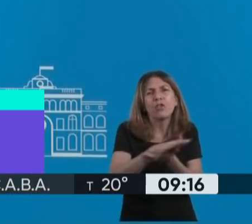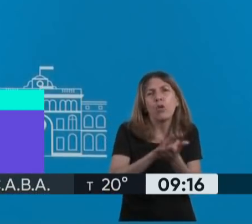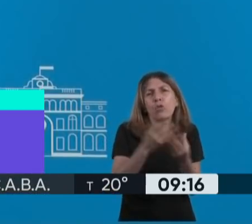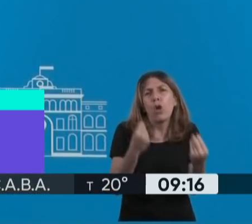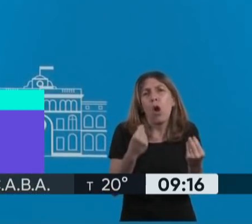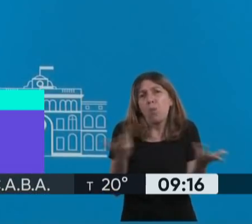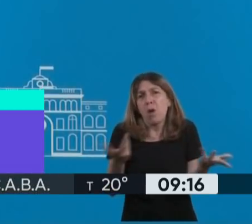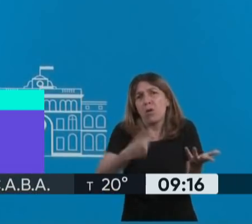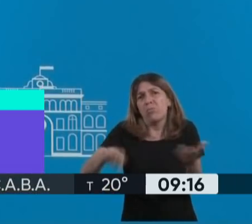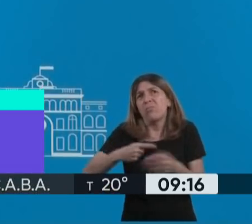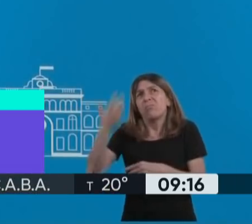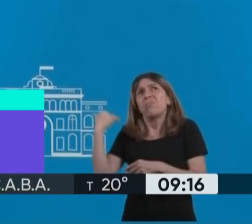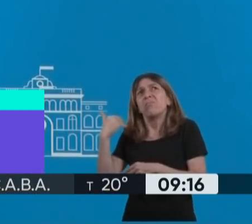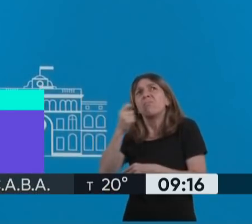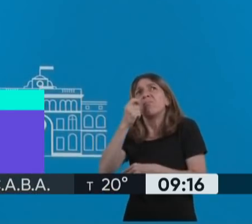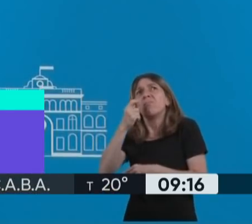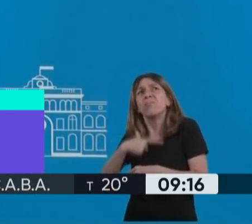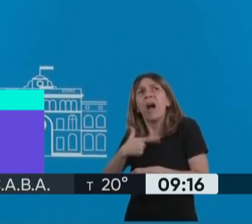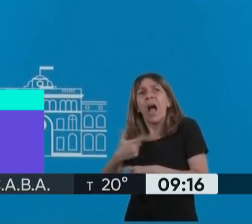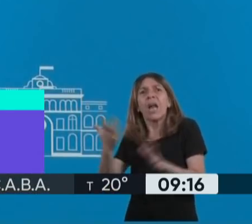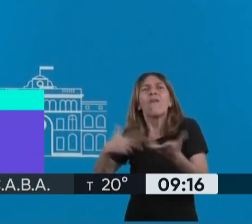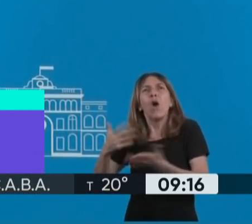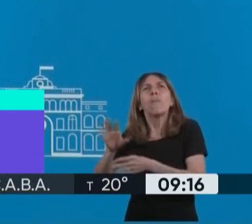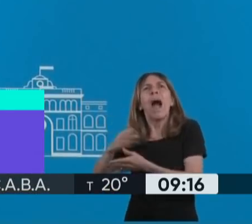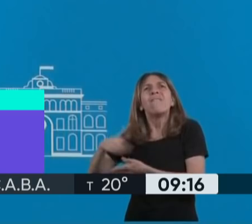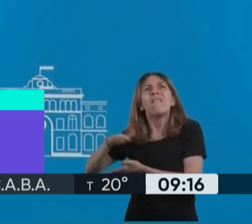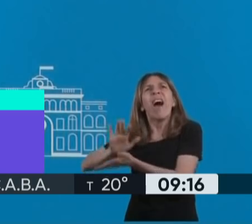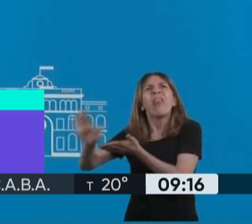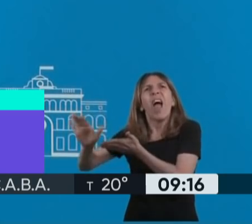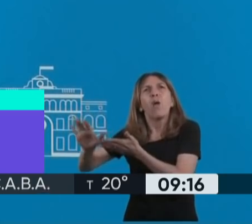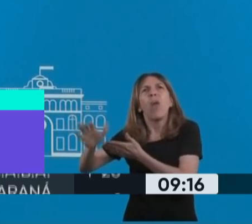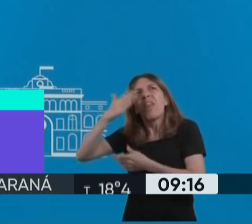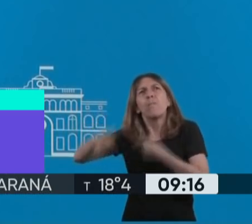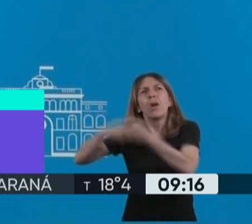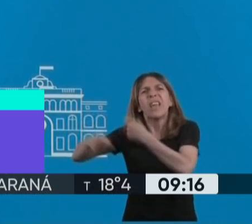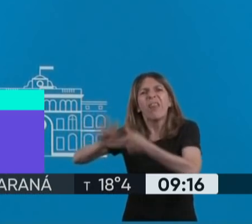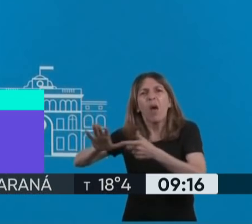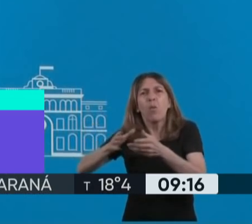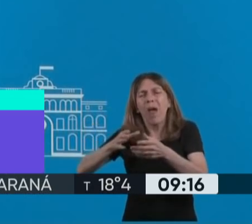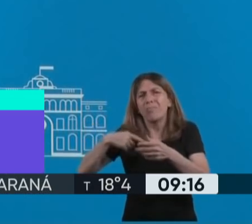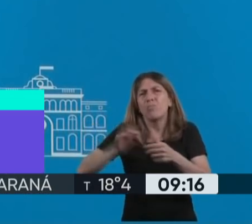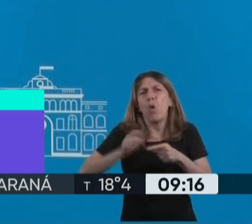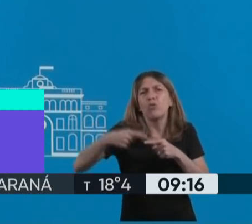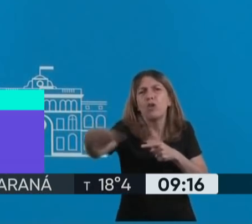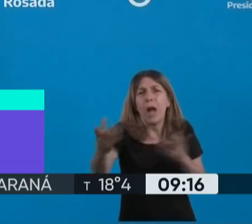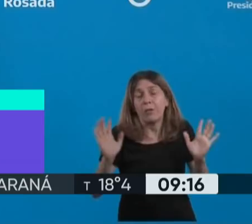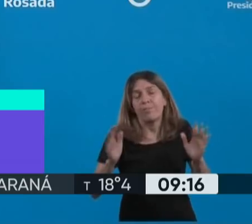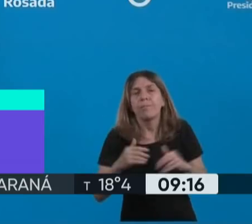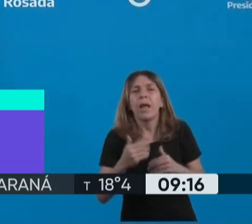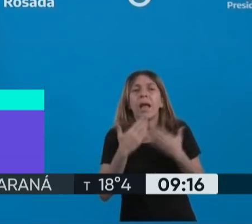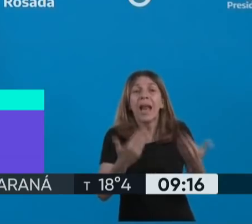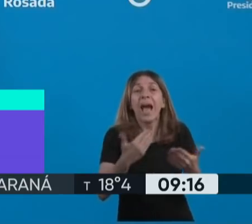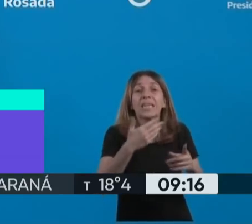interesado en saber en aquel momento cómo se tomaba una deuda que comprometía a varias generaciones de argentinos. Gracias, Fabián.